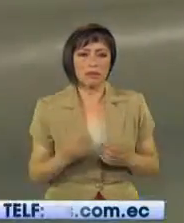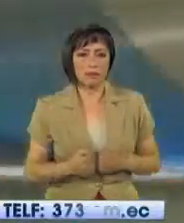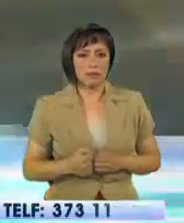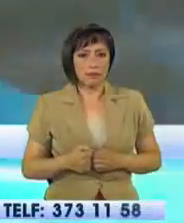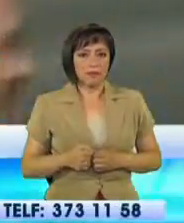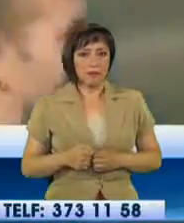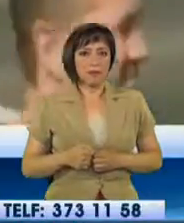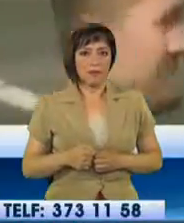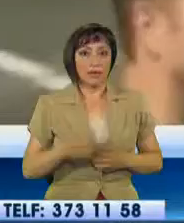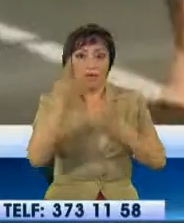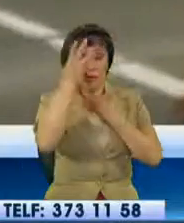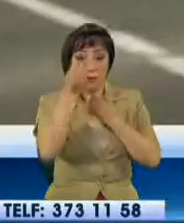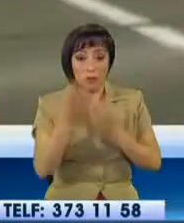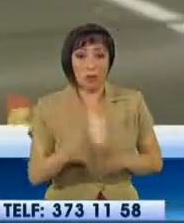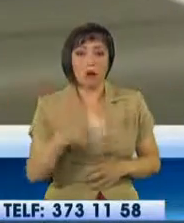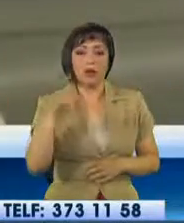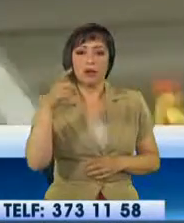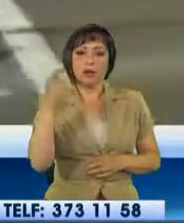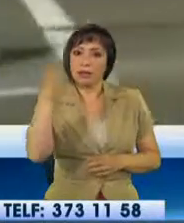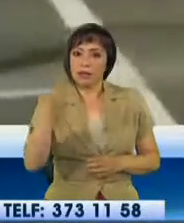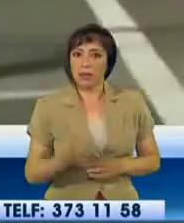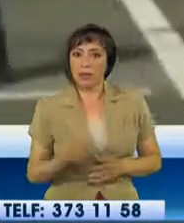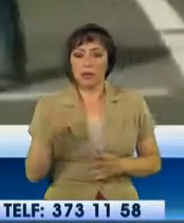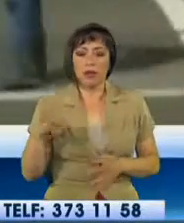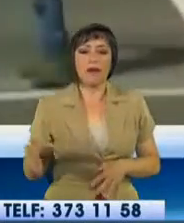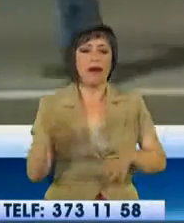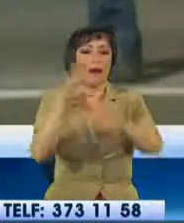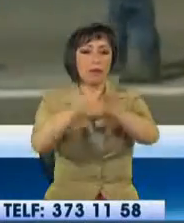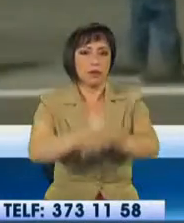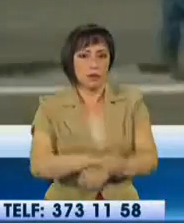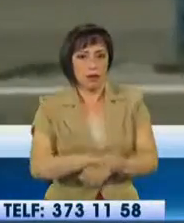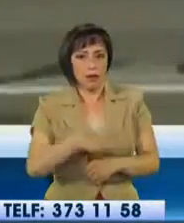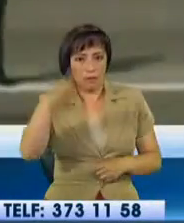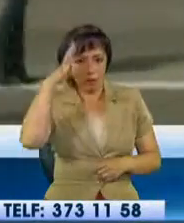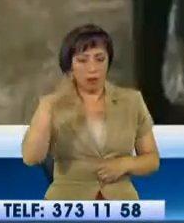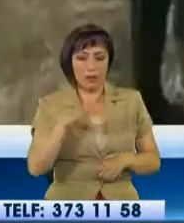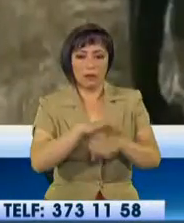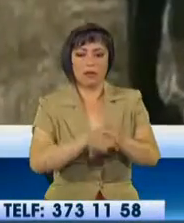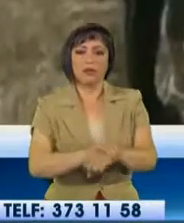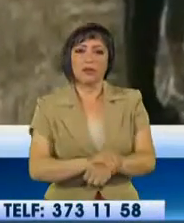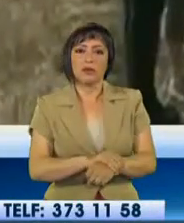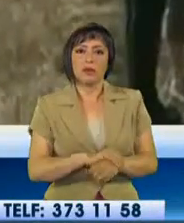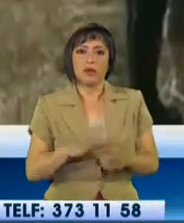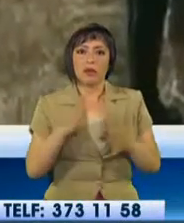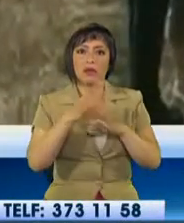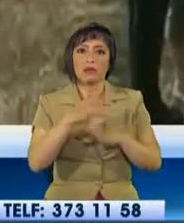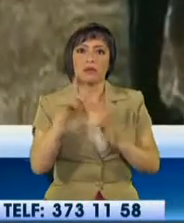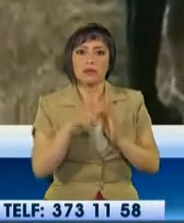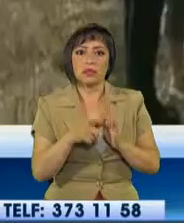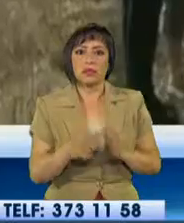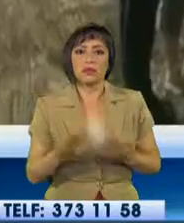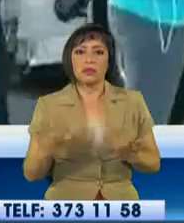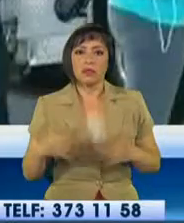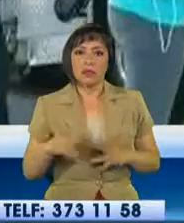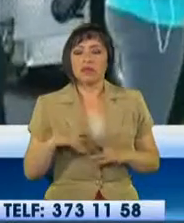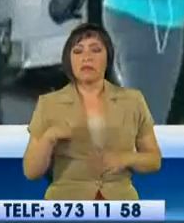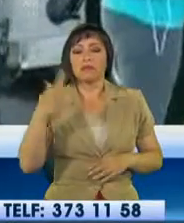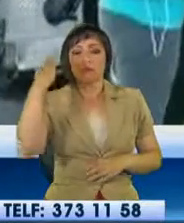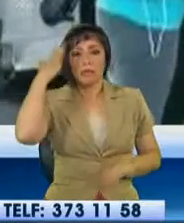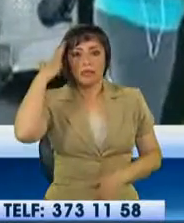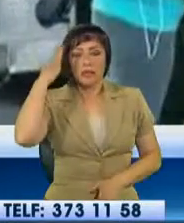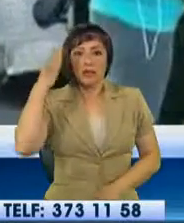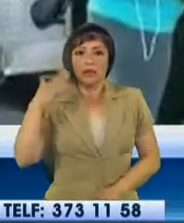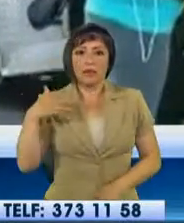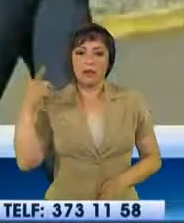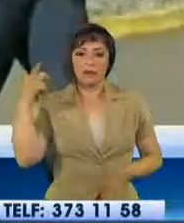Inicialmente se informó que el agresor había sido capturado por los uniformados, pero minutos después se conoció que este fue